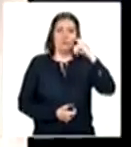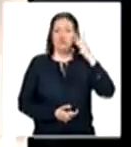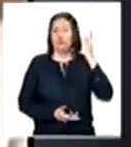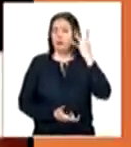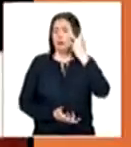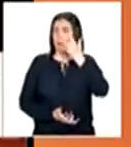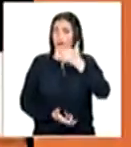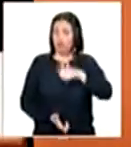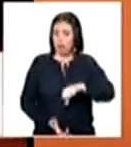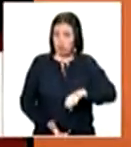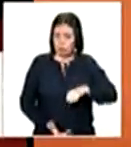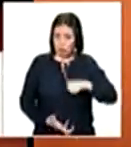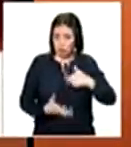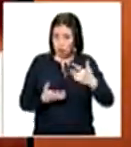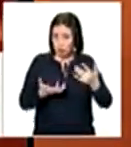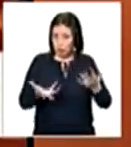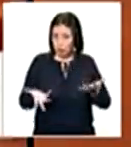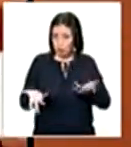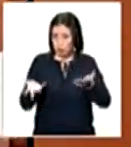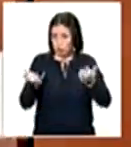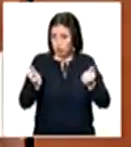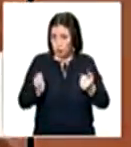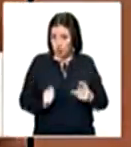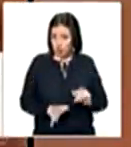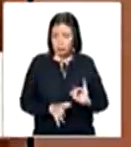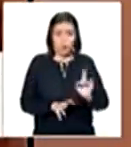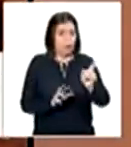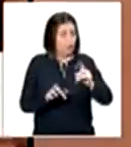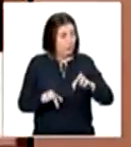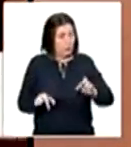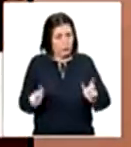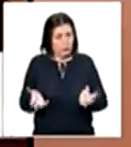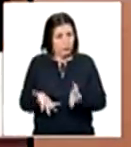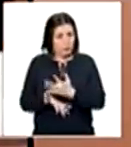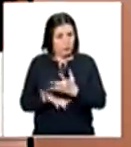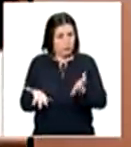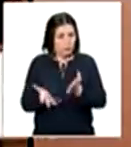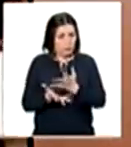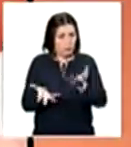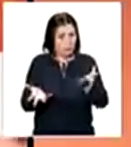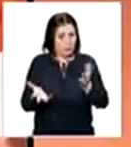y orgullosa, no permite la quieran